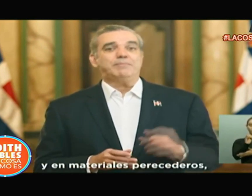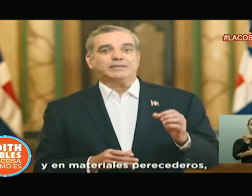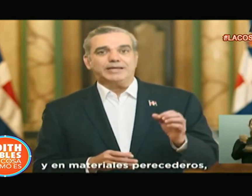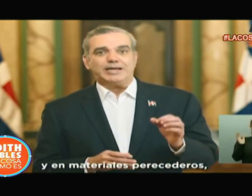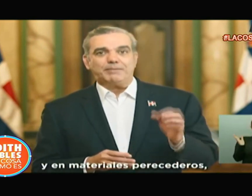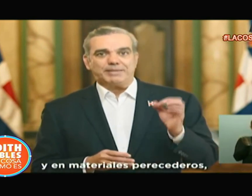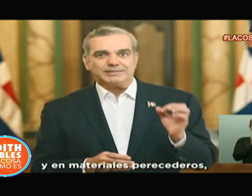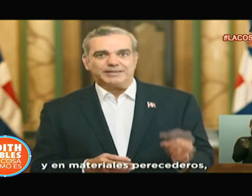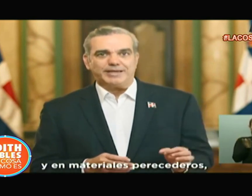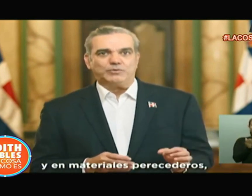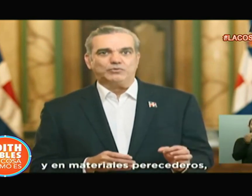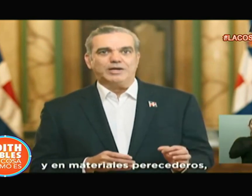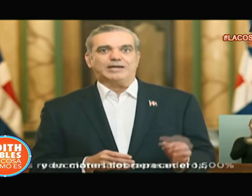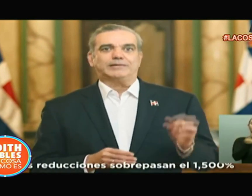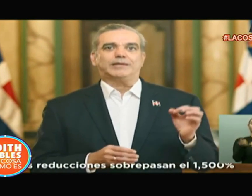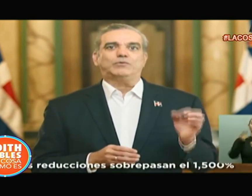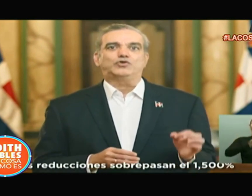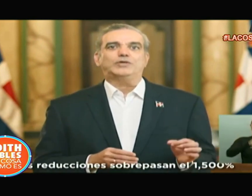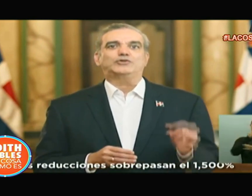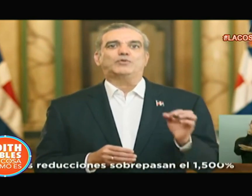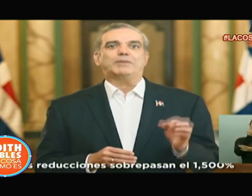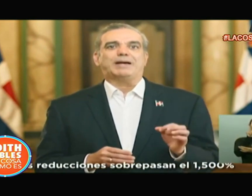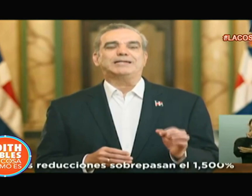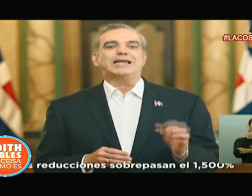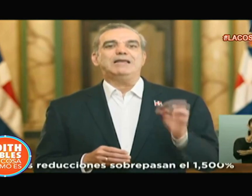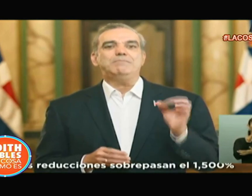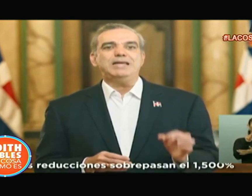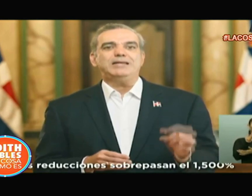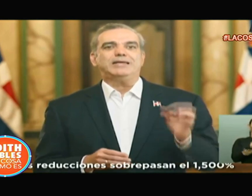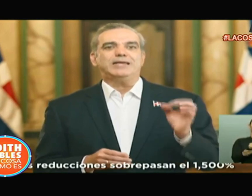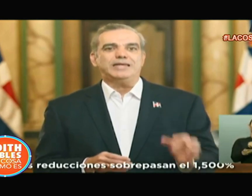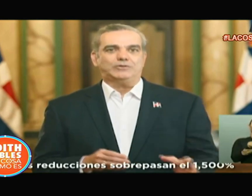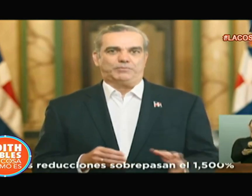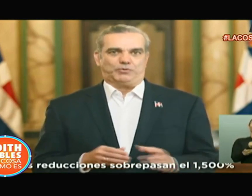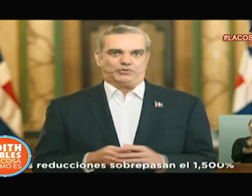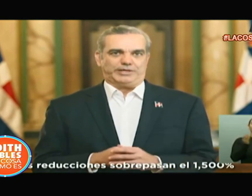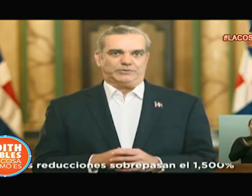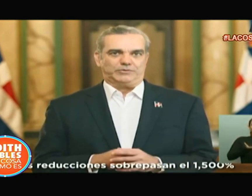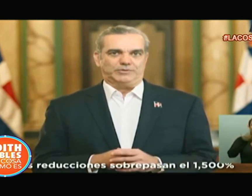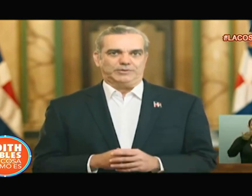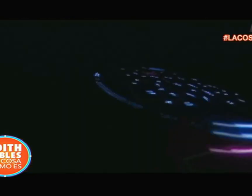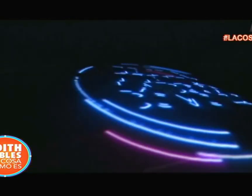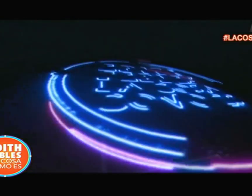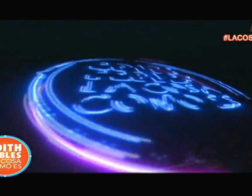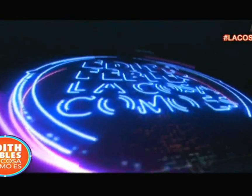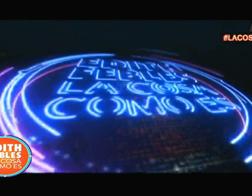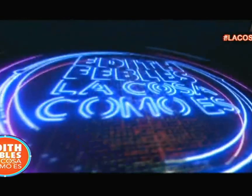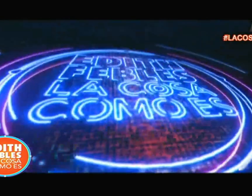sin materiales perecederos las reducciones sobrepasan el mil por ciento